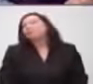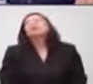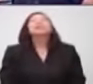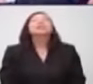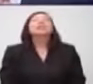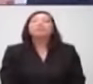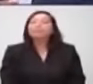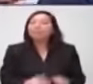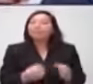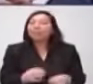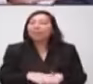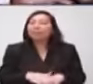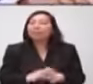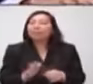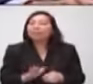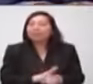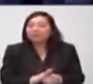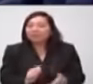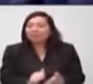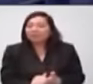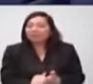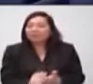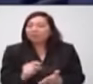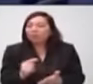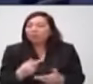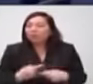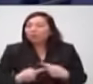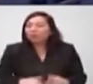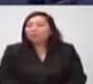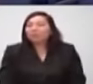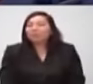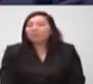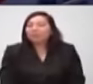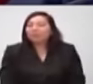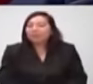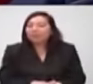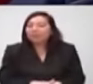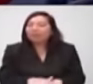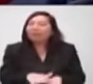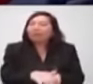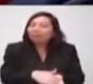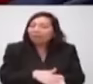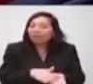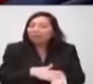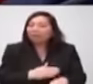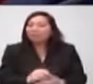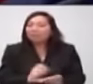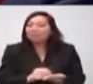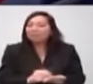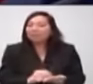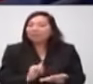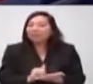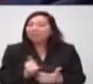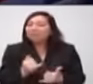eficientes. Justamente las gestiones eficientes y ágiles son las a las que no las revocan. Más bien las gestiones que son lentas y letargadas son